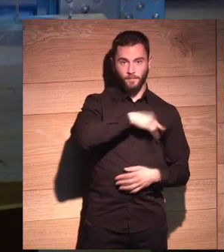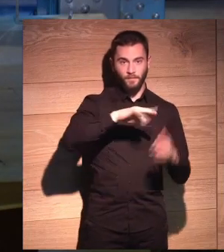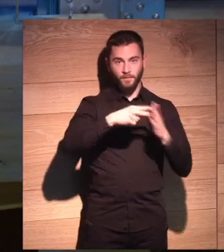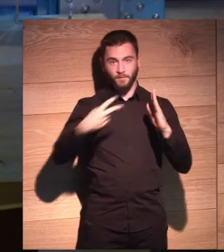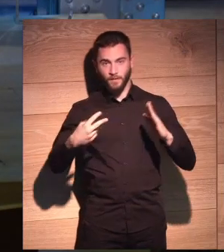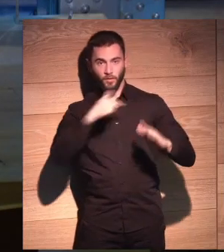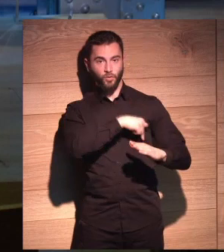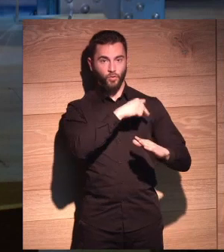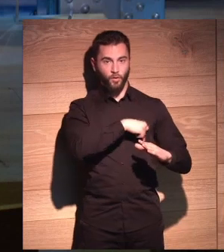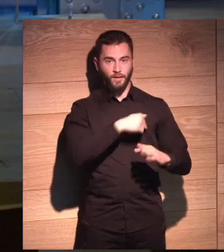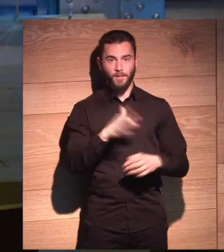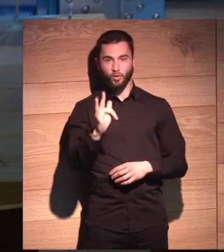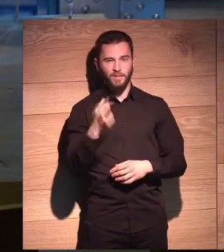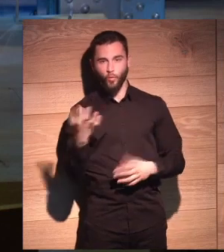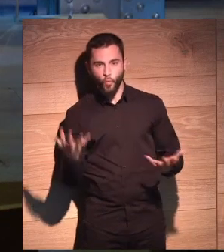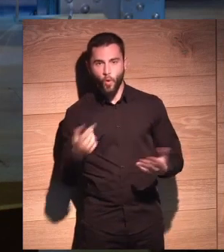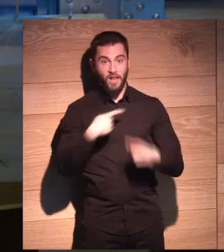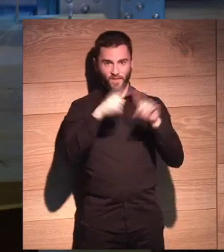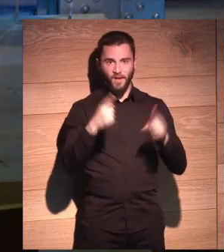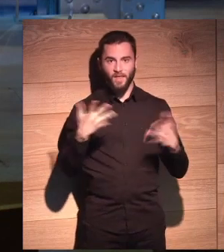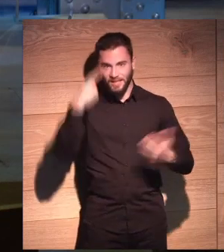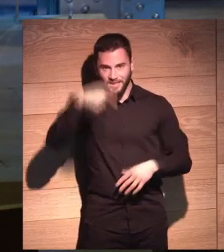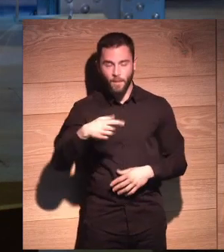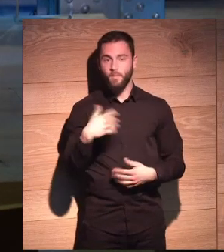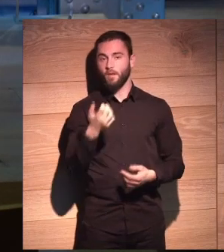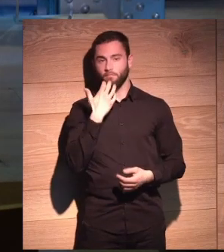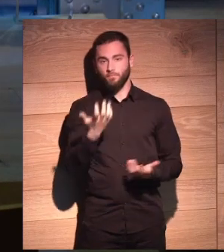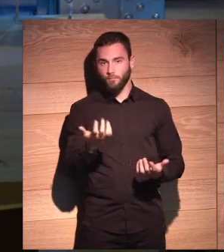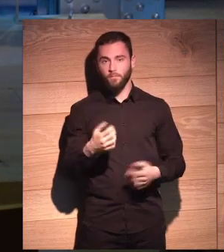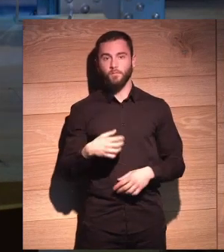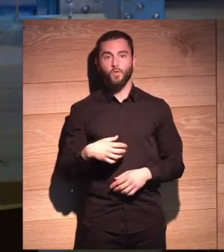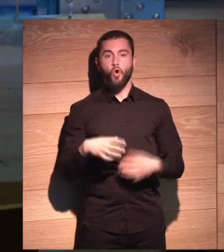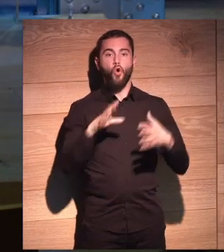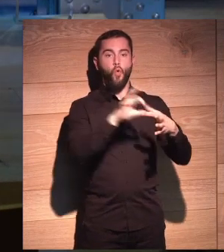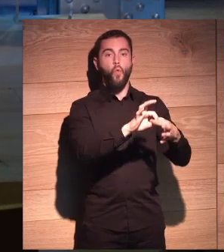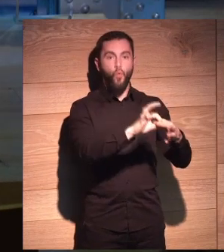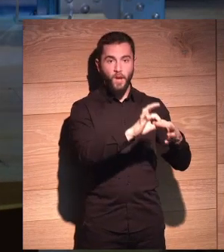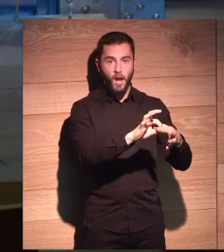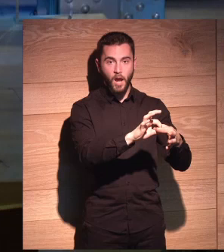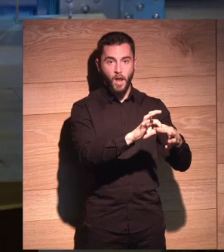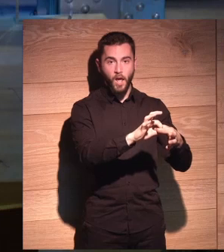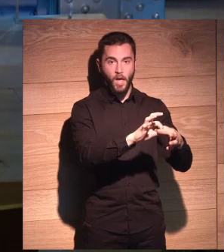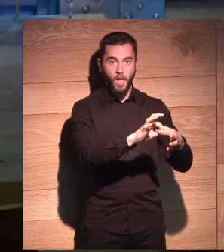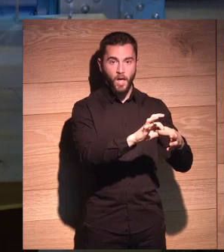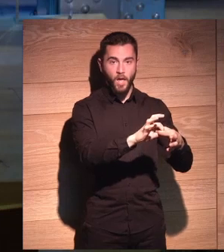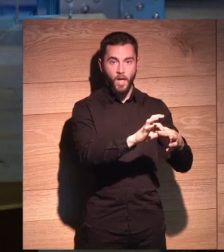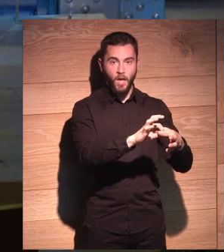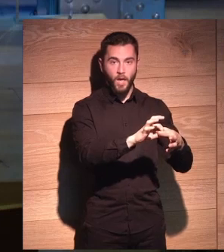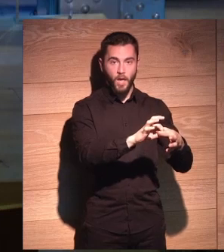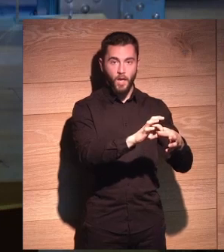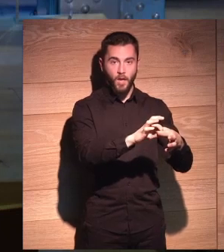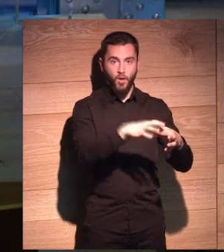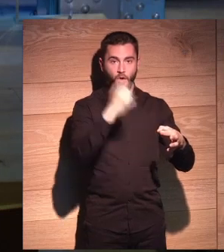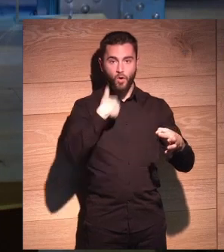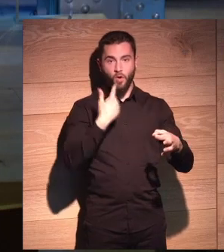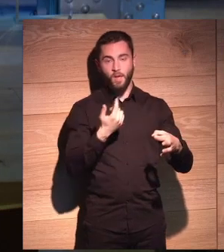a convenir o no, en parte es, por un lado, efectivamente, lo que nos une, lo que nos hace más